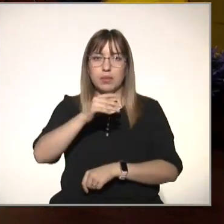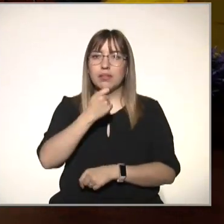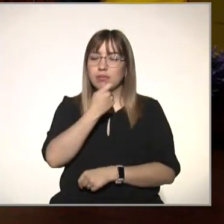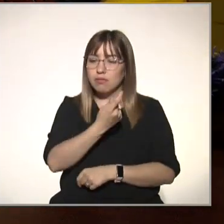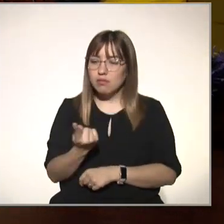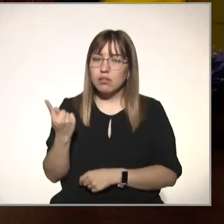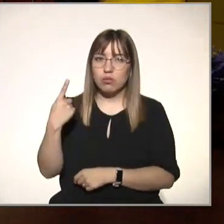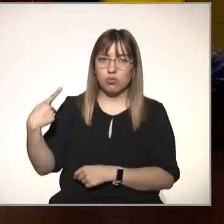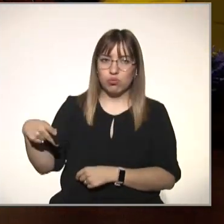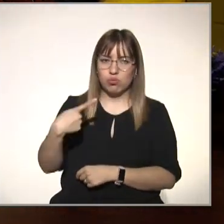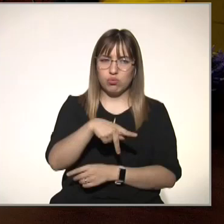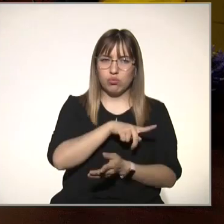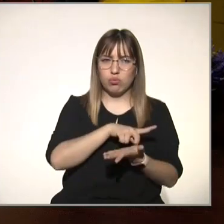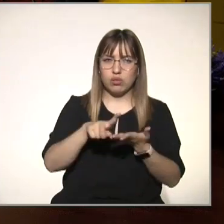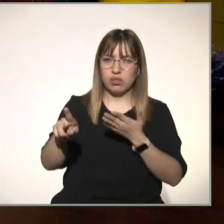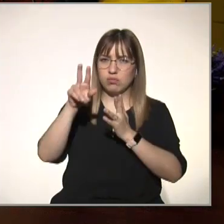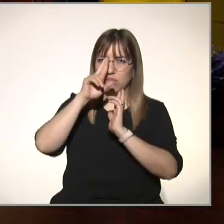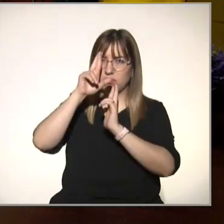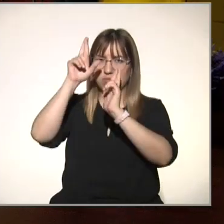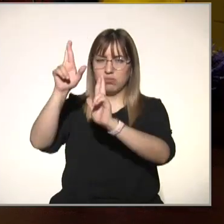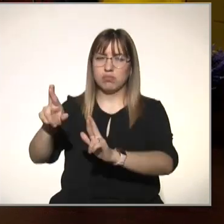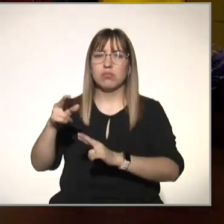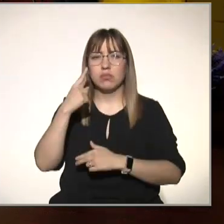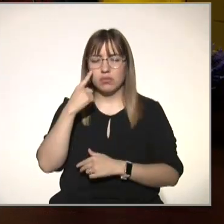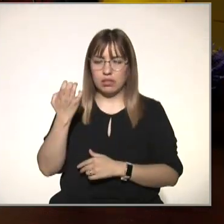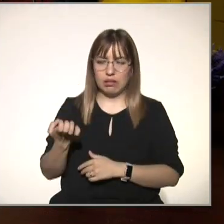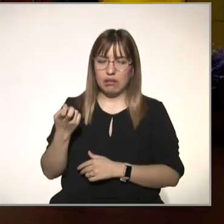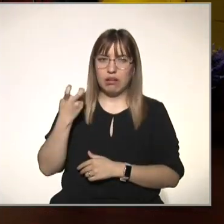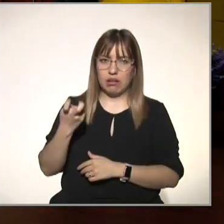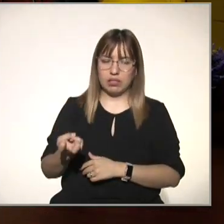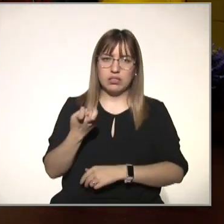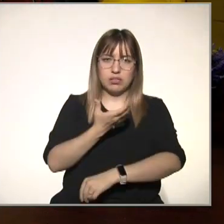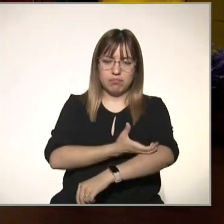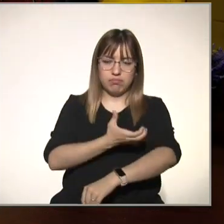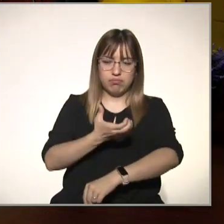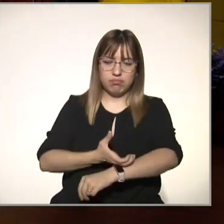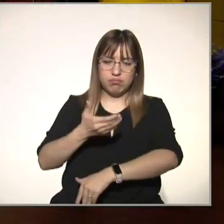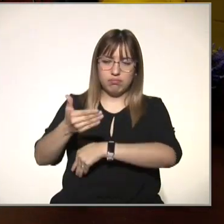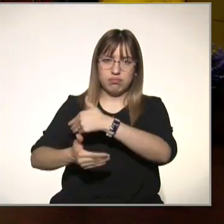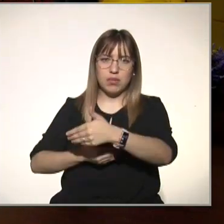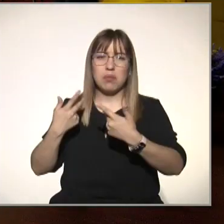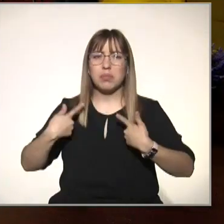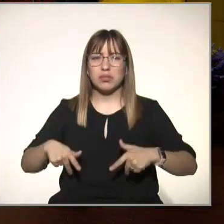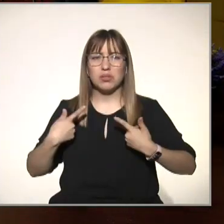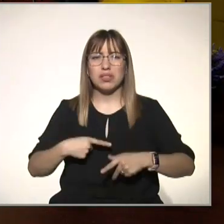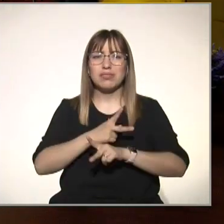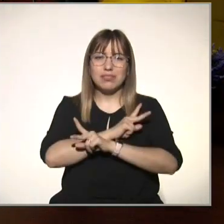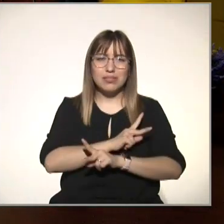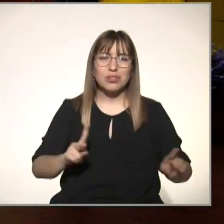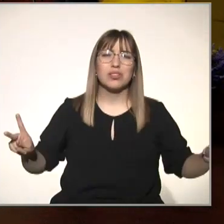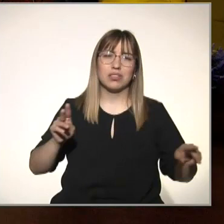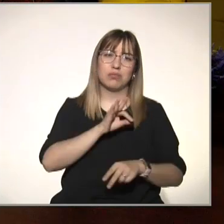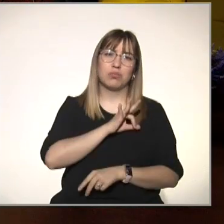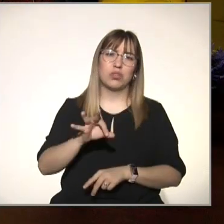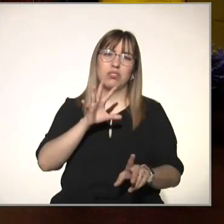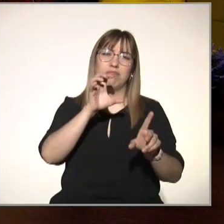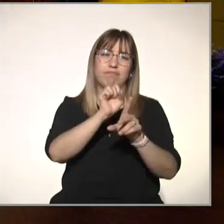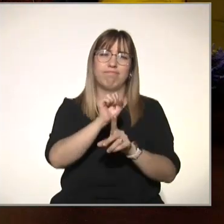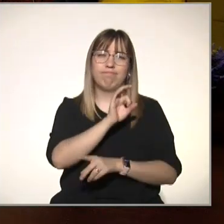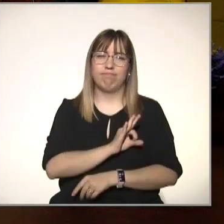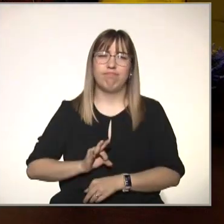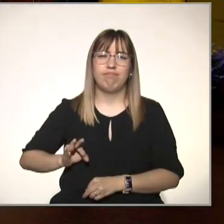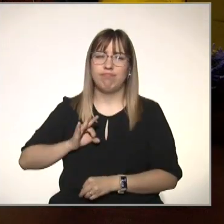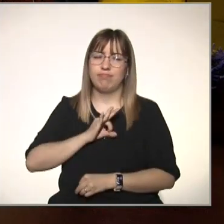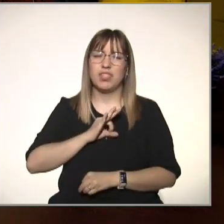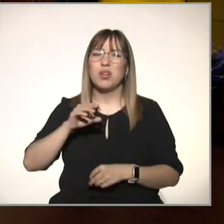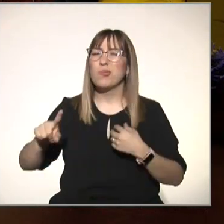¿no? Entonces, vamos a ver que en ese acompañamiento las personas van a poder ser felices. El problema es cuando impedimos